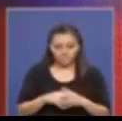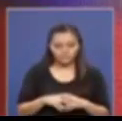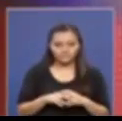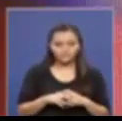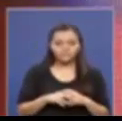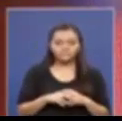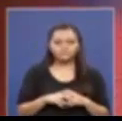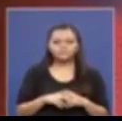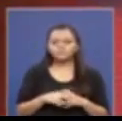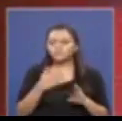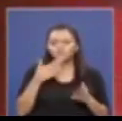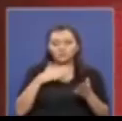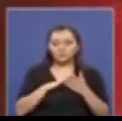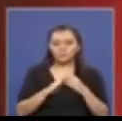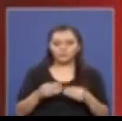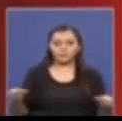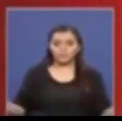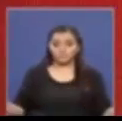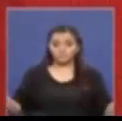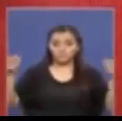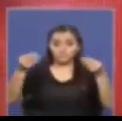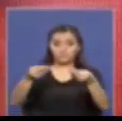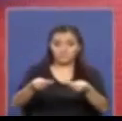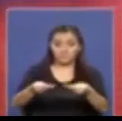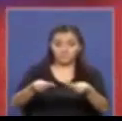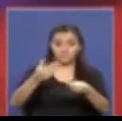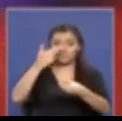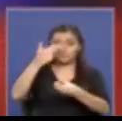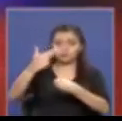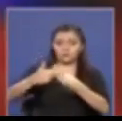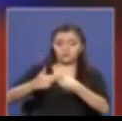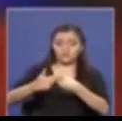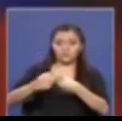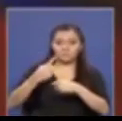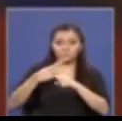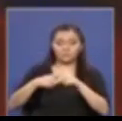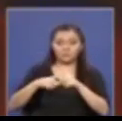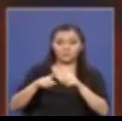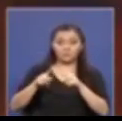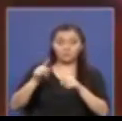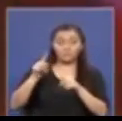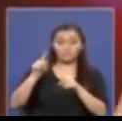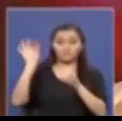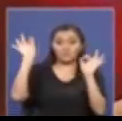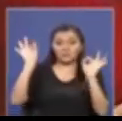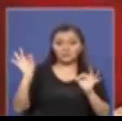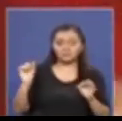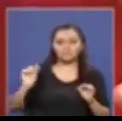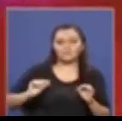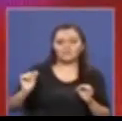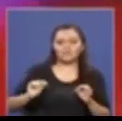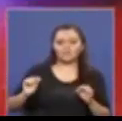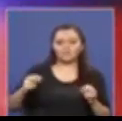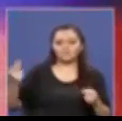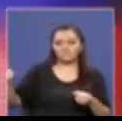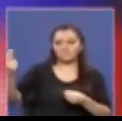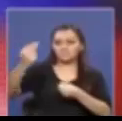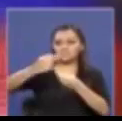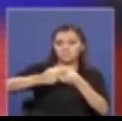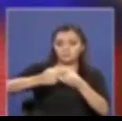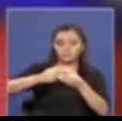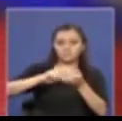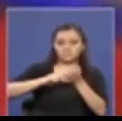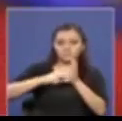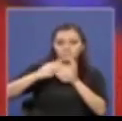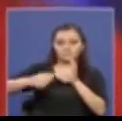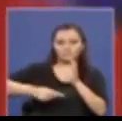que si no hubiera subsidio al diésel, pudiera trabajar con electricidad, que me sale más barato. Pero como está subsidiado, sigo manteniendo los motores a diésel.